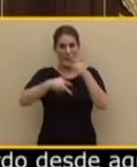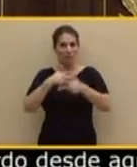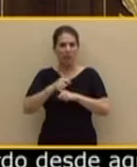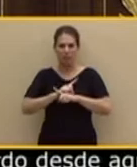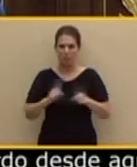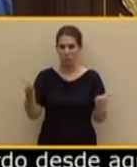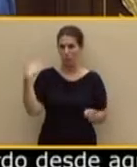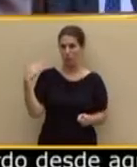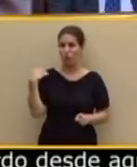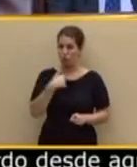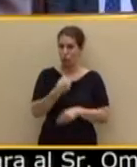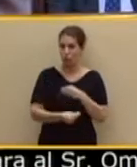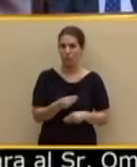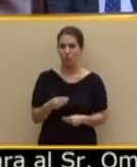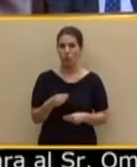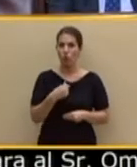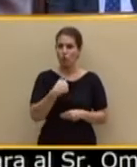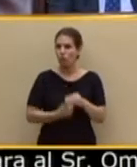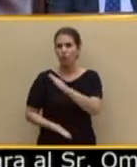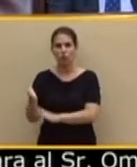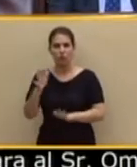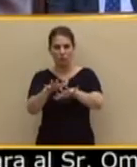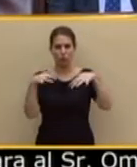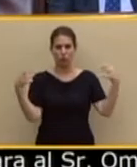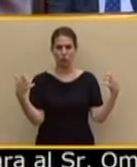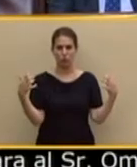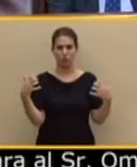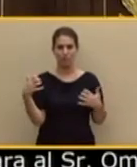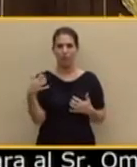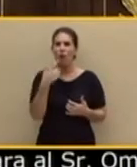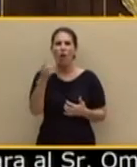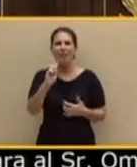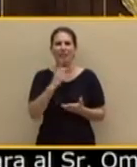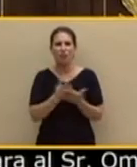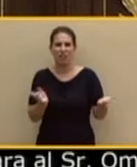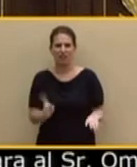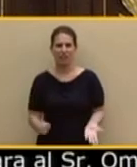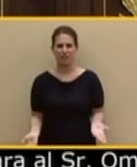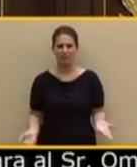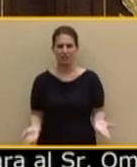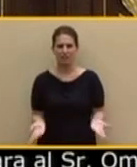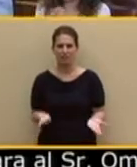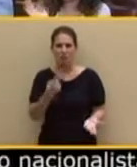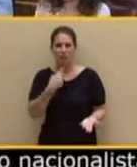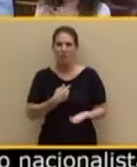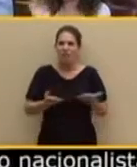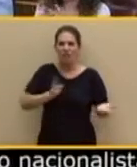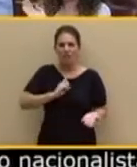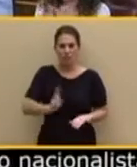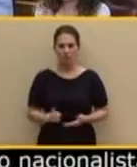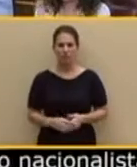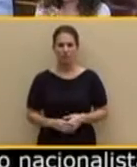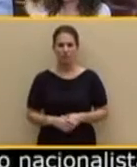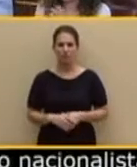esta segunda opción bienvenidos esto es a dos bandas debates sobre la moción de censura que se está llevando a cabo en el